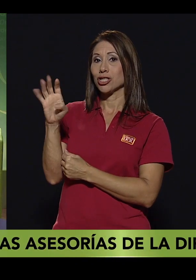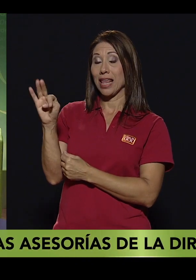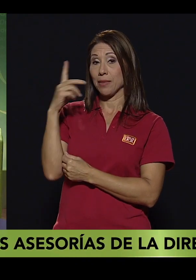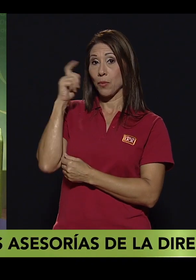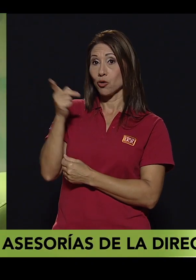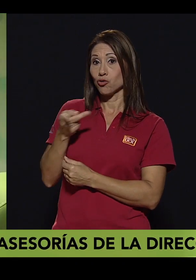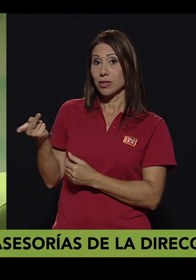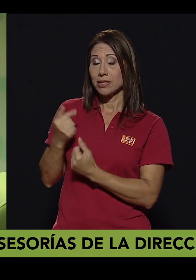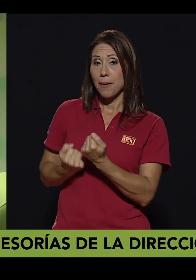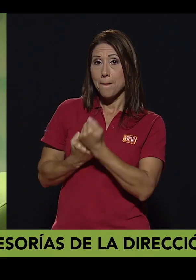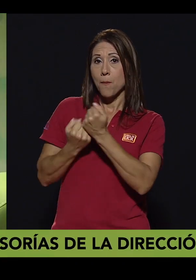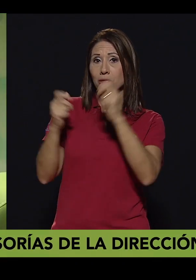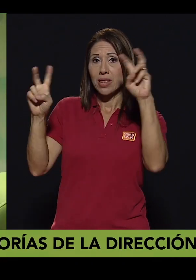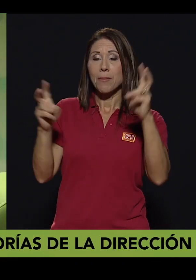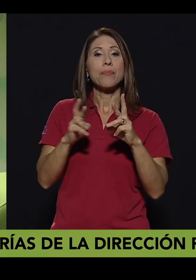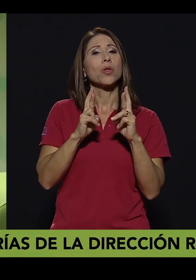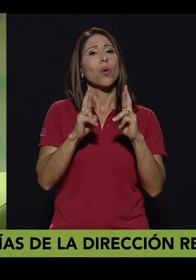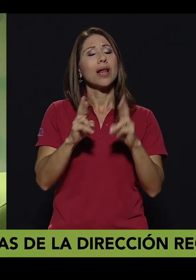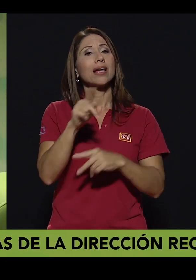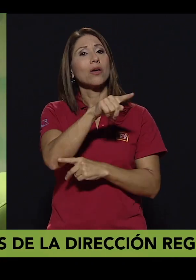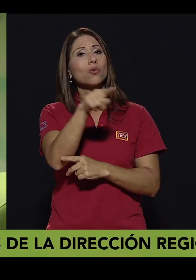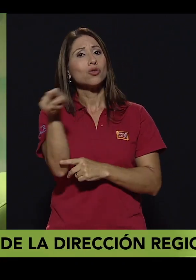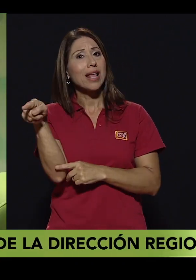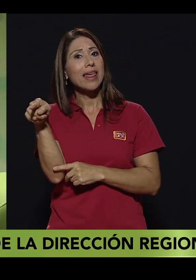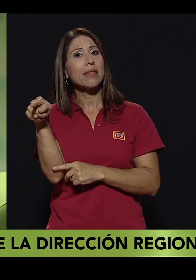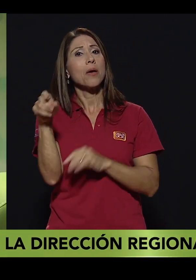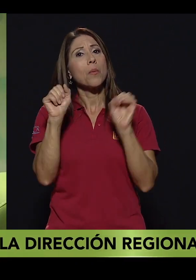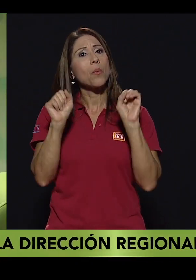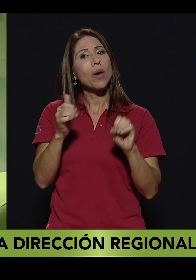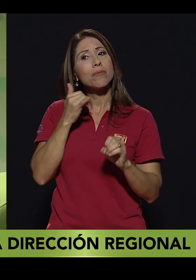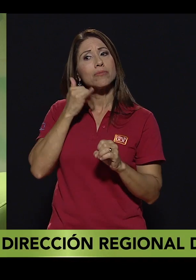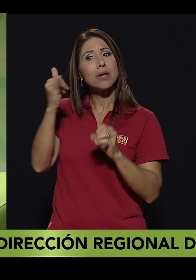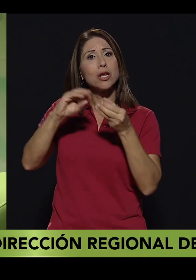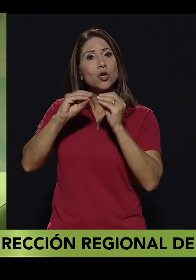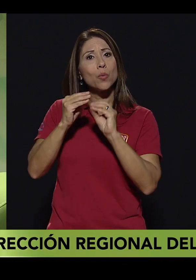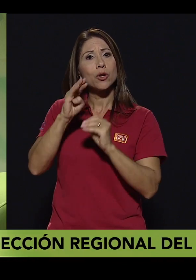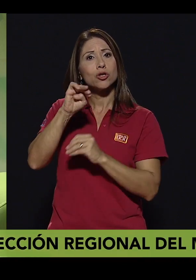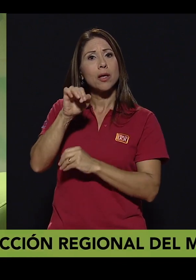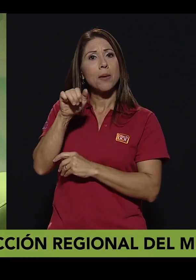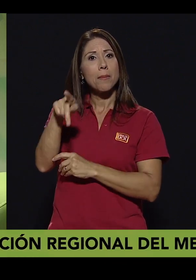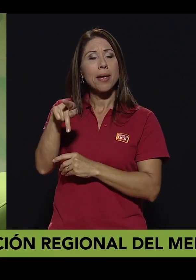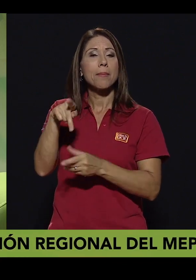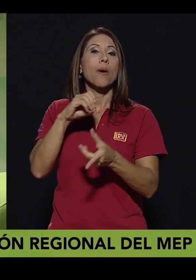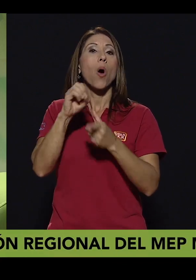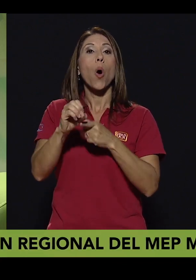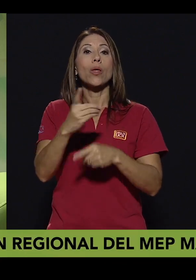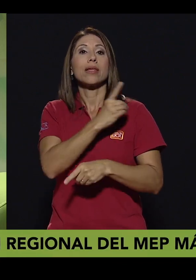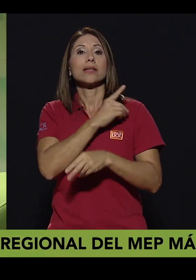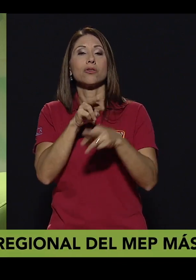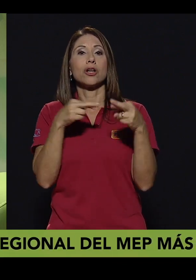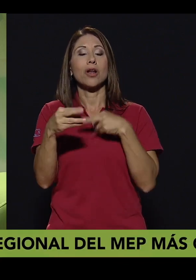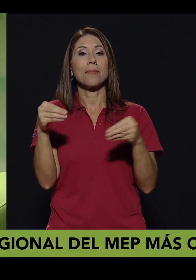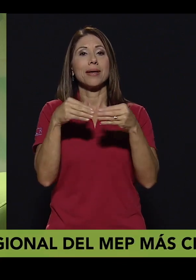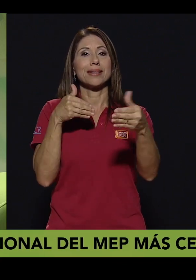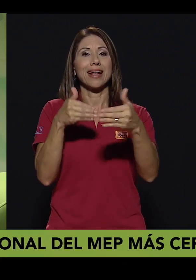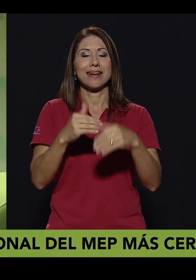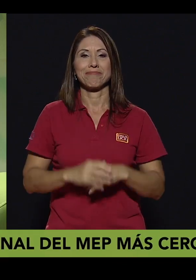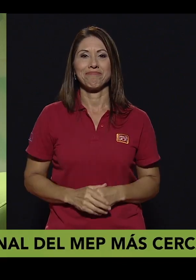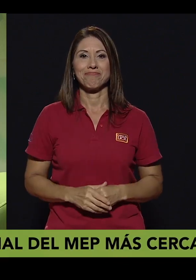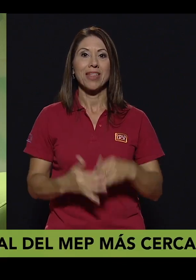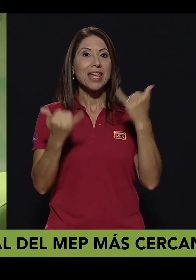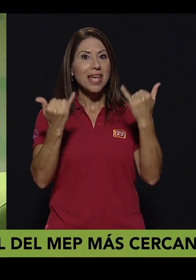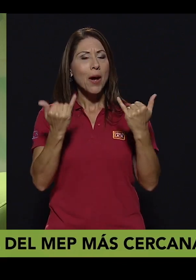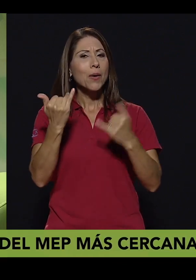a este tema pues ojalá que usted consulte en estos números del mes o en la dirección regional más cercana